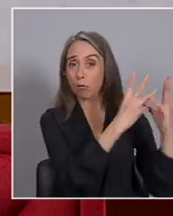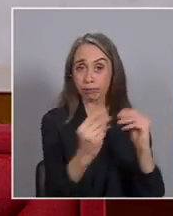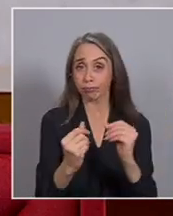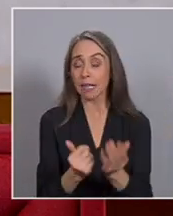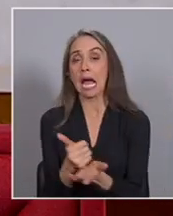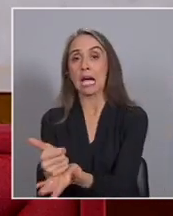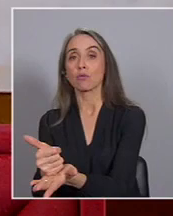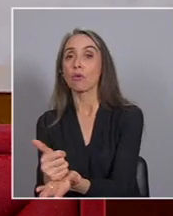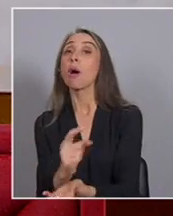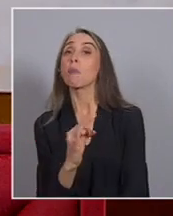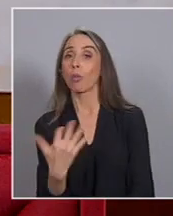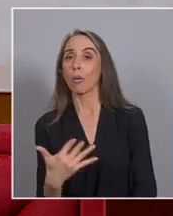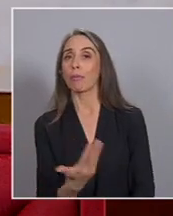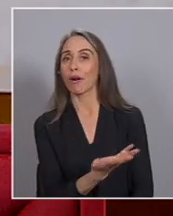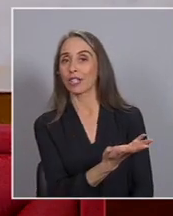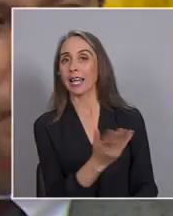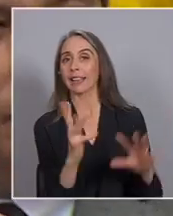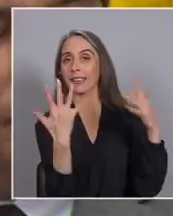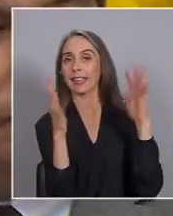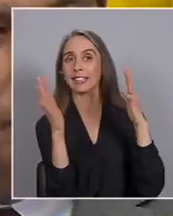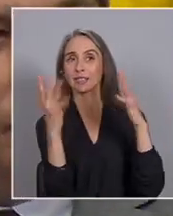fue tremendamente importante.